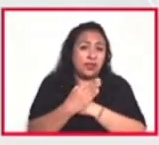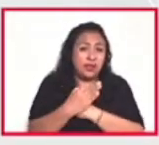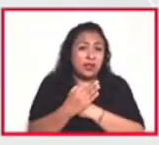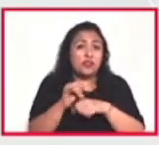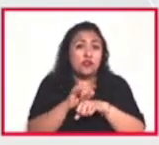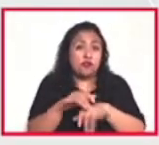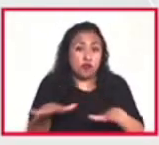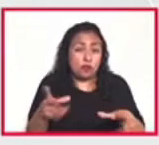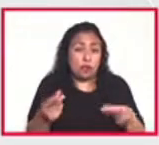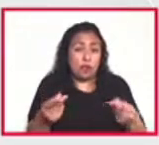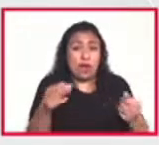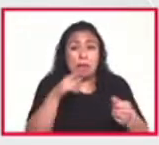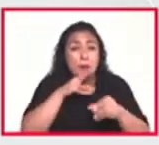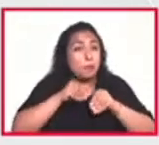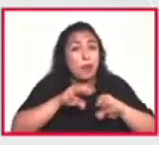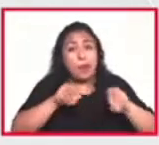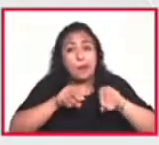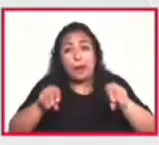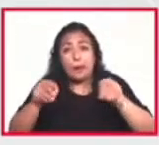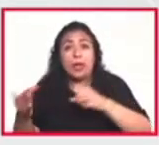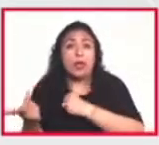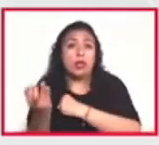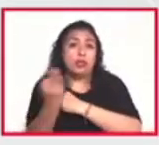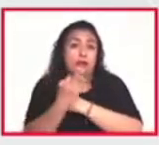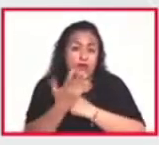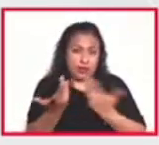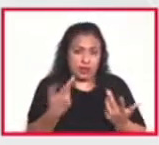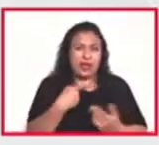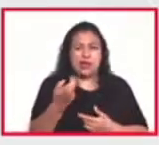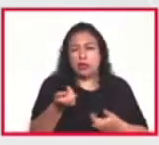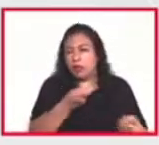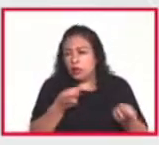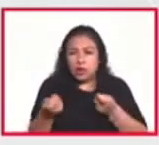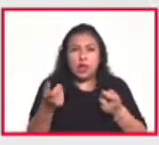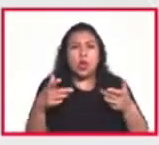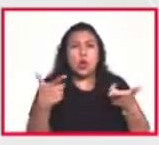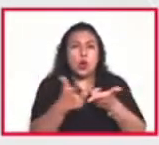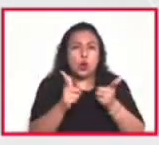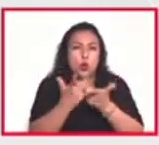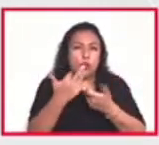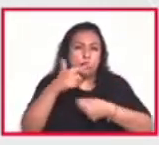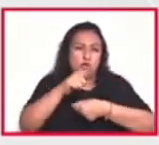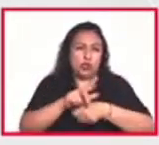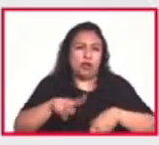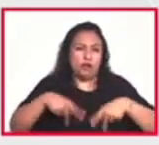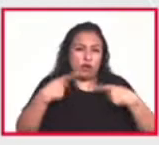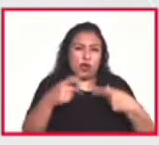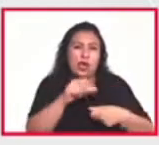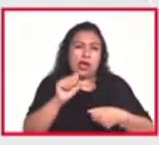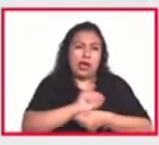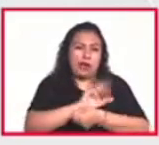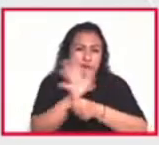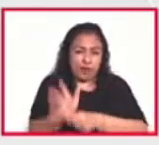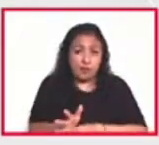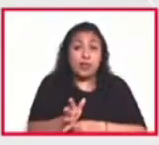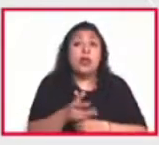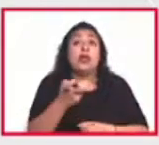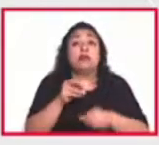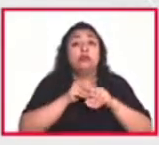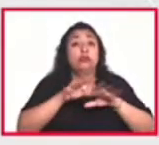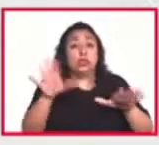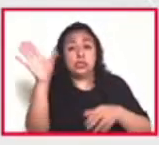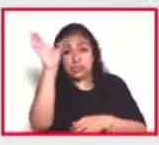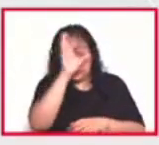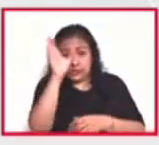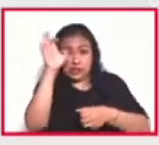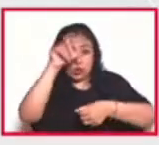acerca de la pandemia. El tratamiento mediático de los colectivos sociales más vulnerables ante la pandemia, una divulgación científica y